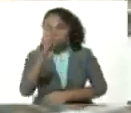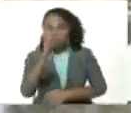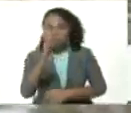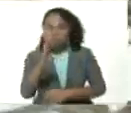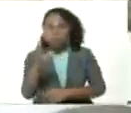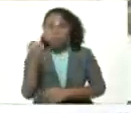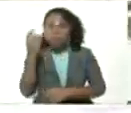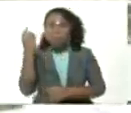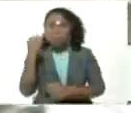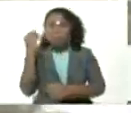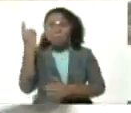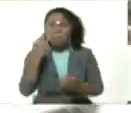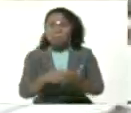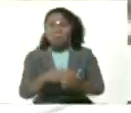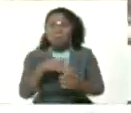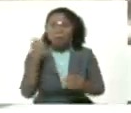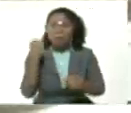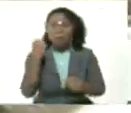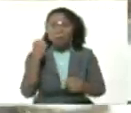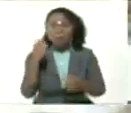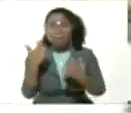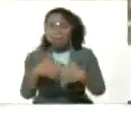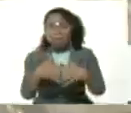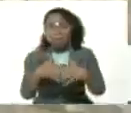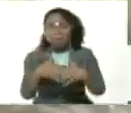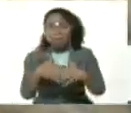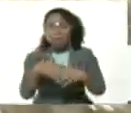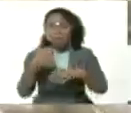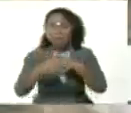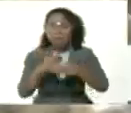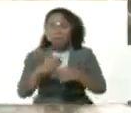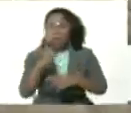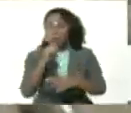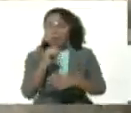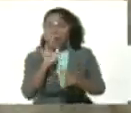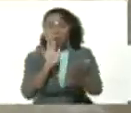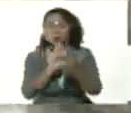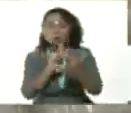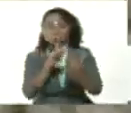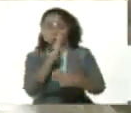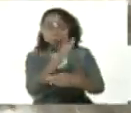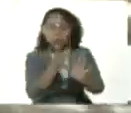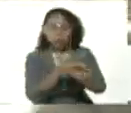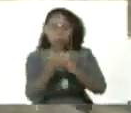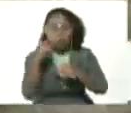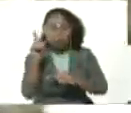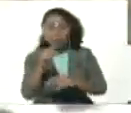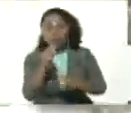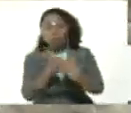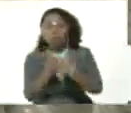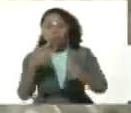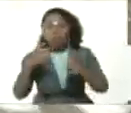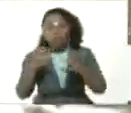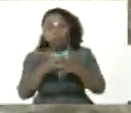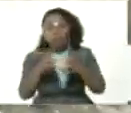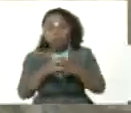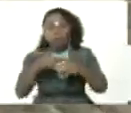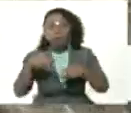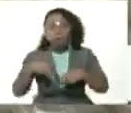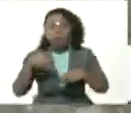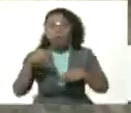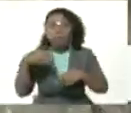más de 1000 empleos indirectos que se generan solo en esta empresa. Estamos hablando que todo el sector, hermano presidente, del